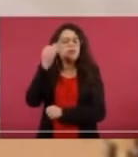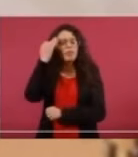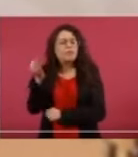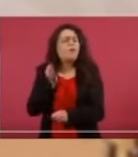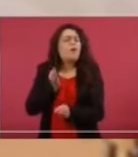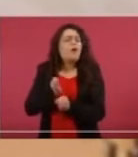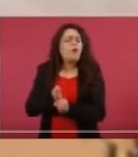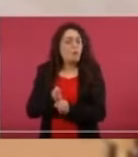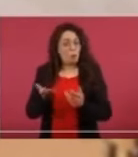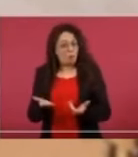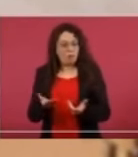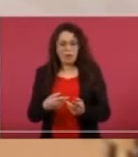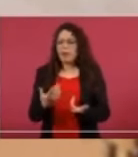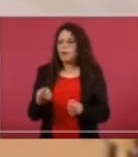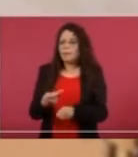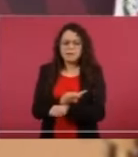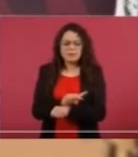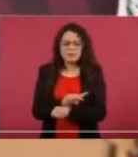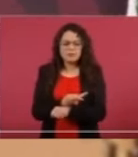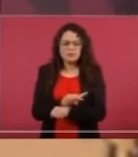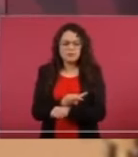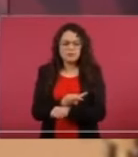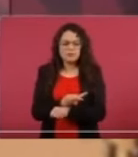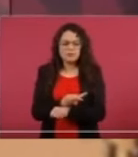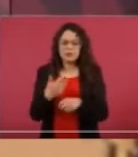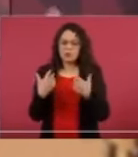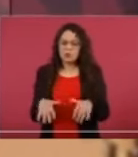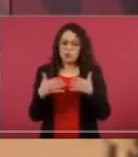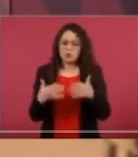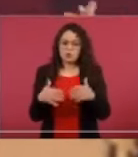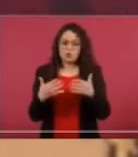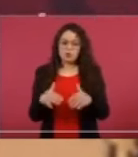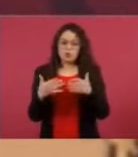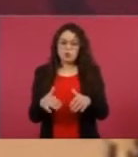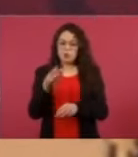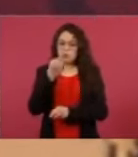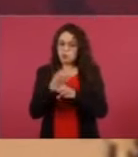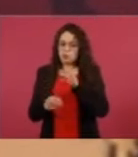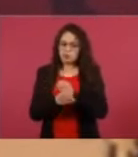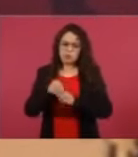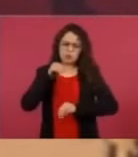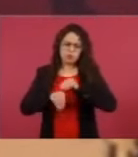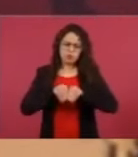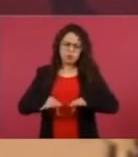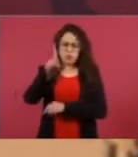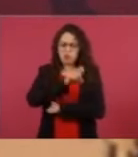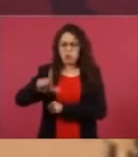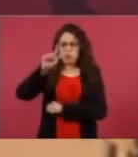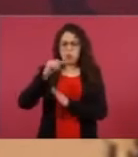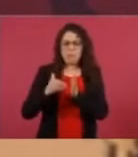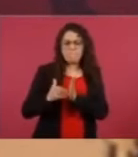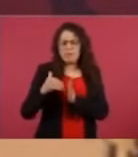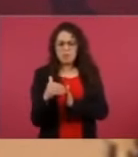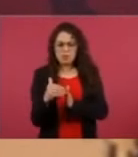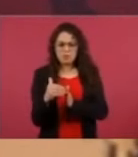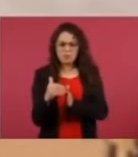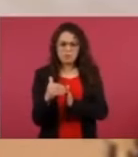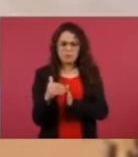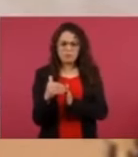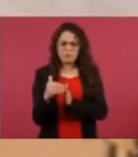hizo Lo que el viento a Juárez y le metieron pero bastante 170 millones